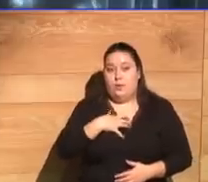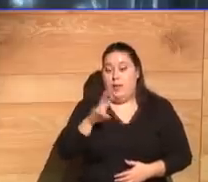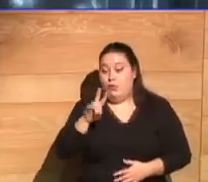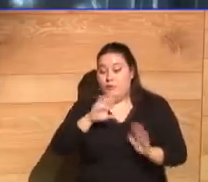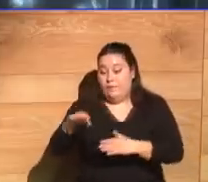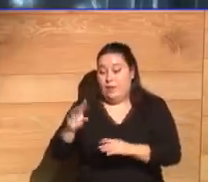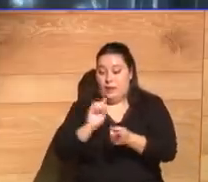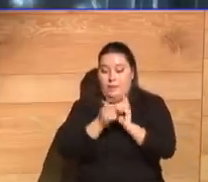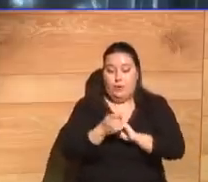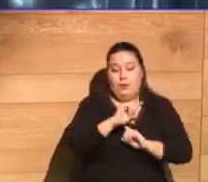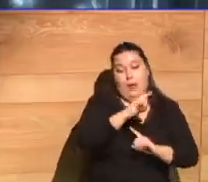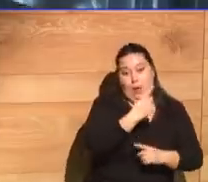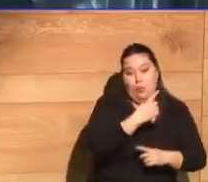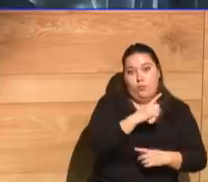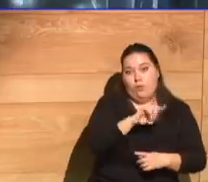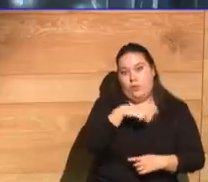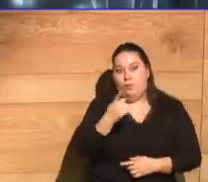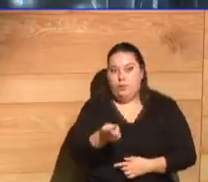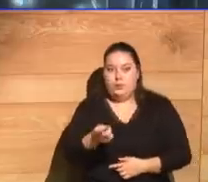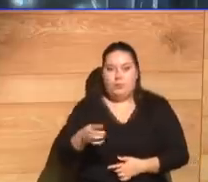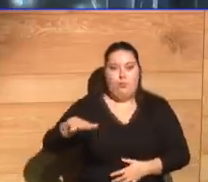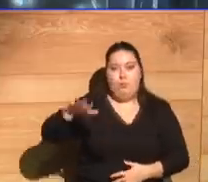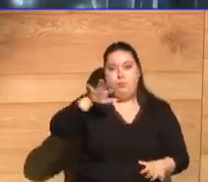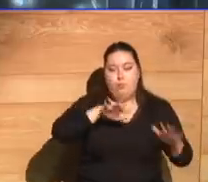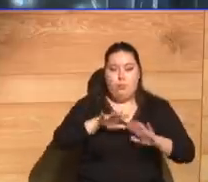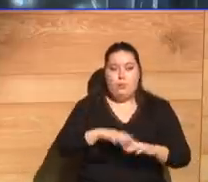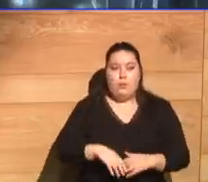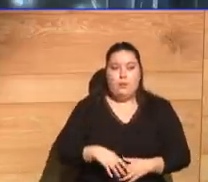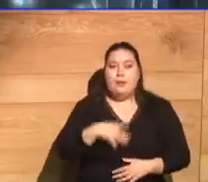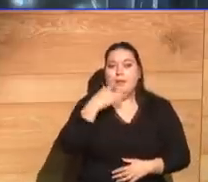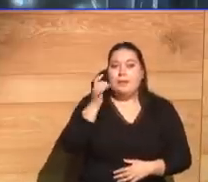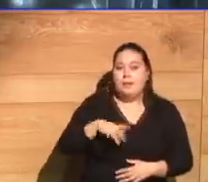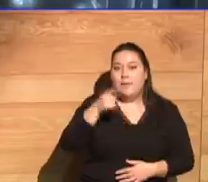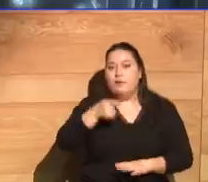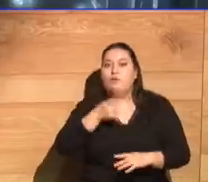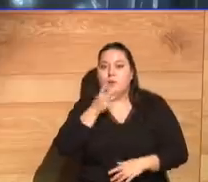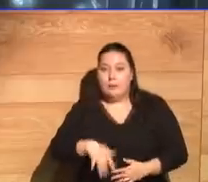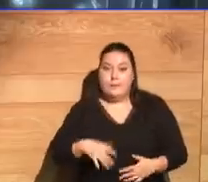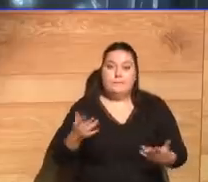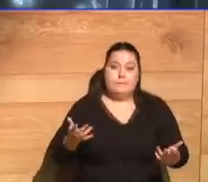2, lo metieron en la 1 y luego ahí empezó todo el mogollón de quién va a ser el director,